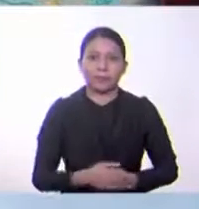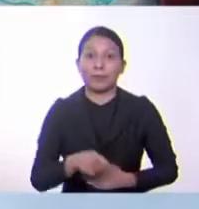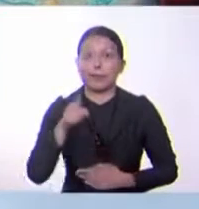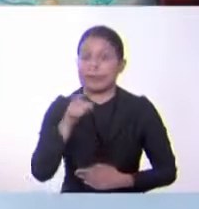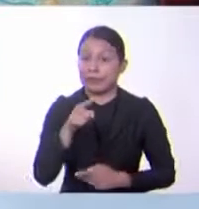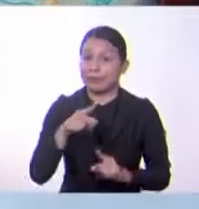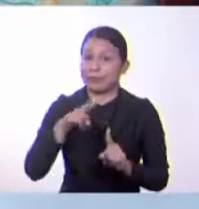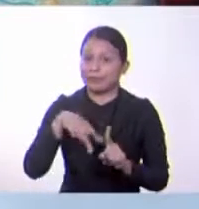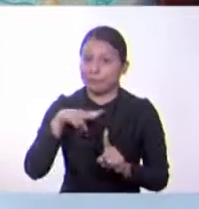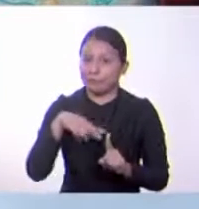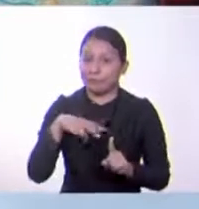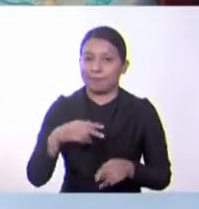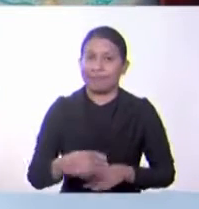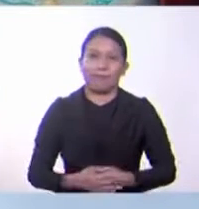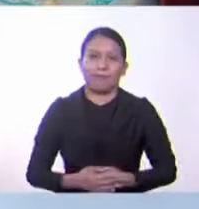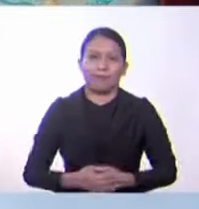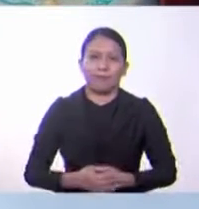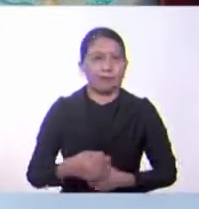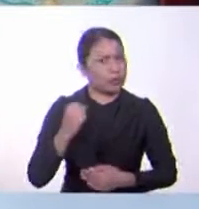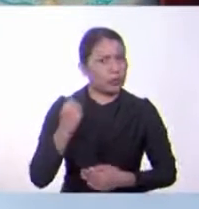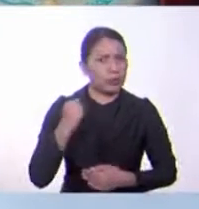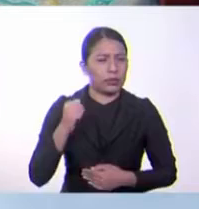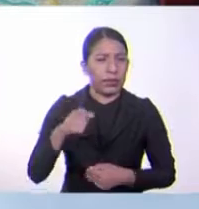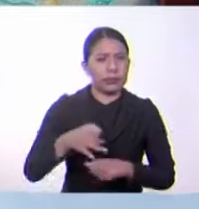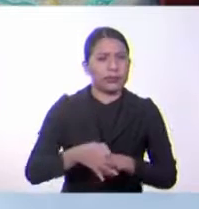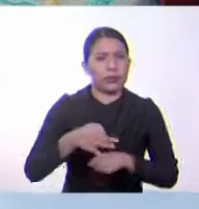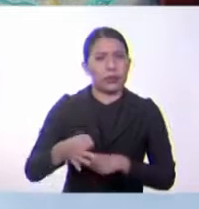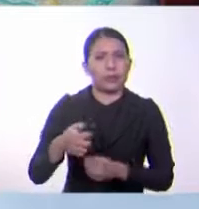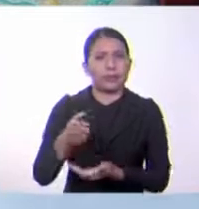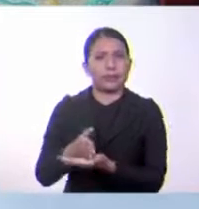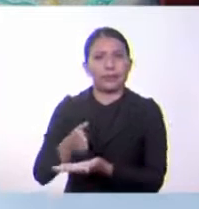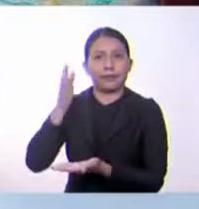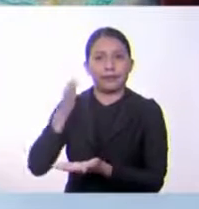las características principales de las células